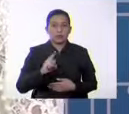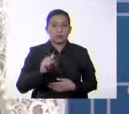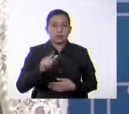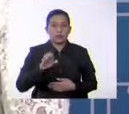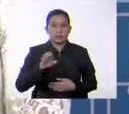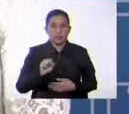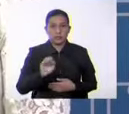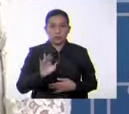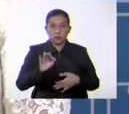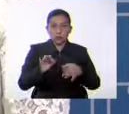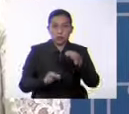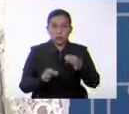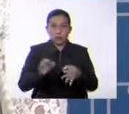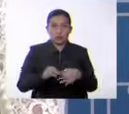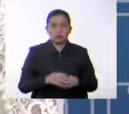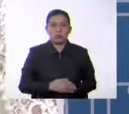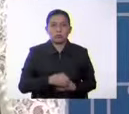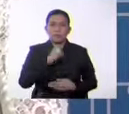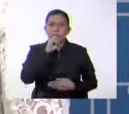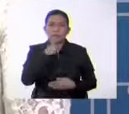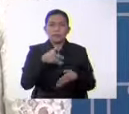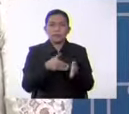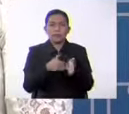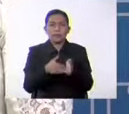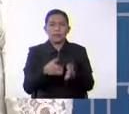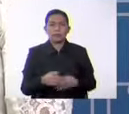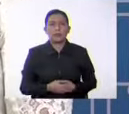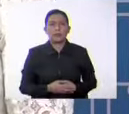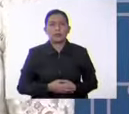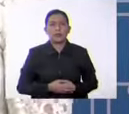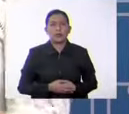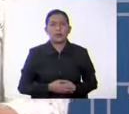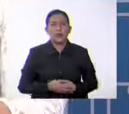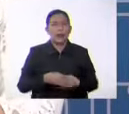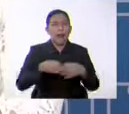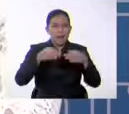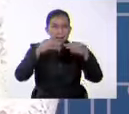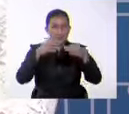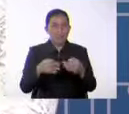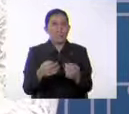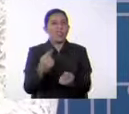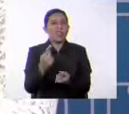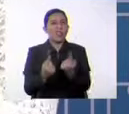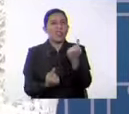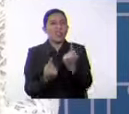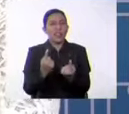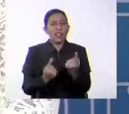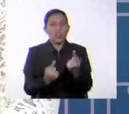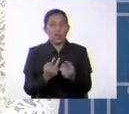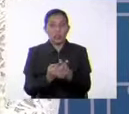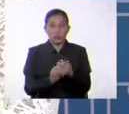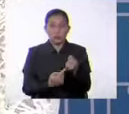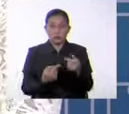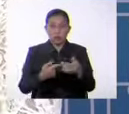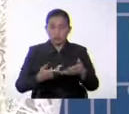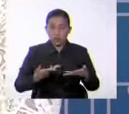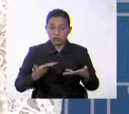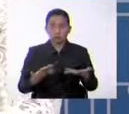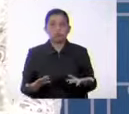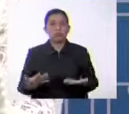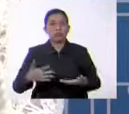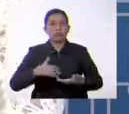jurídicamente. Como decíamos al inicio también, lo ideal es que estos dos tipos de derechos converjan